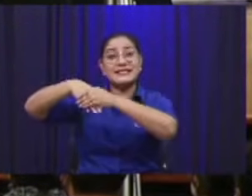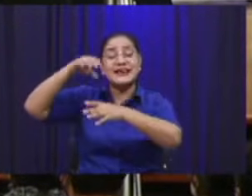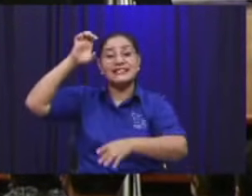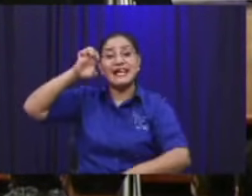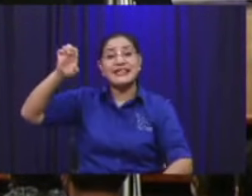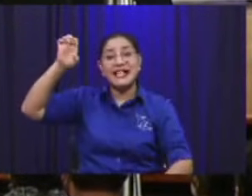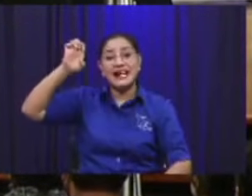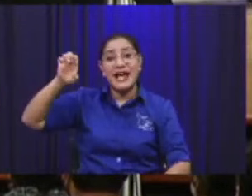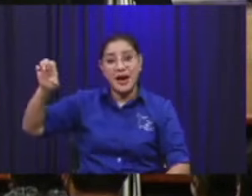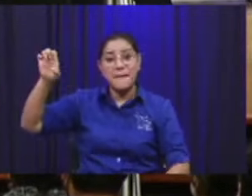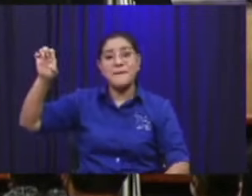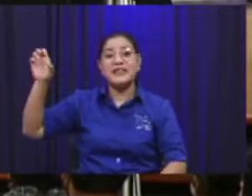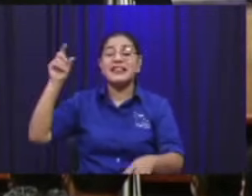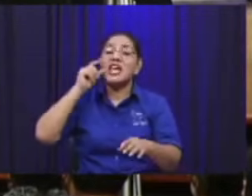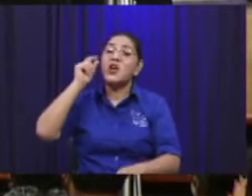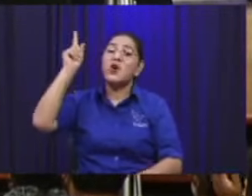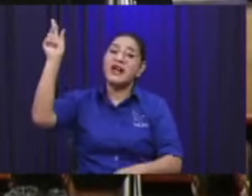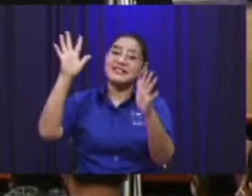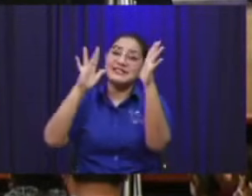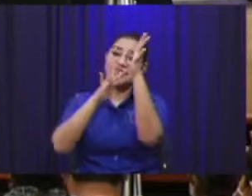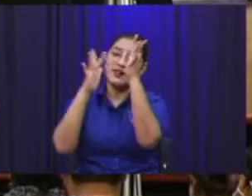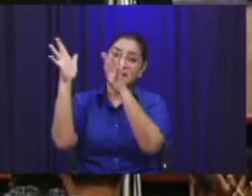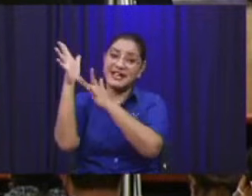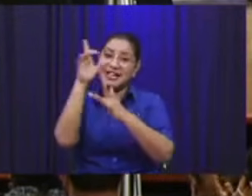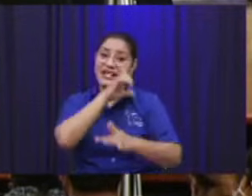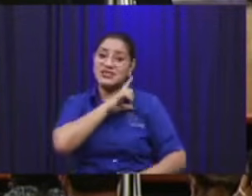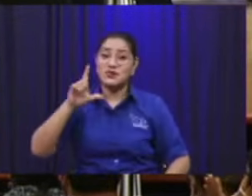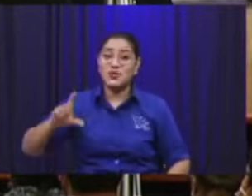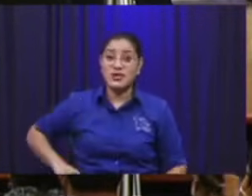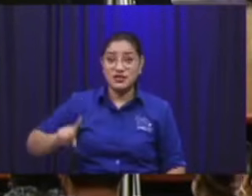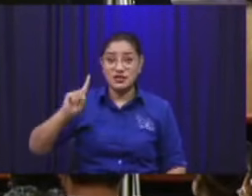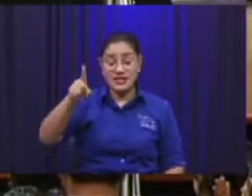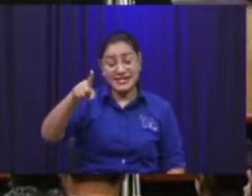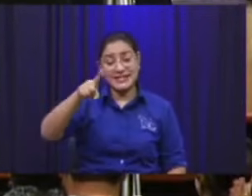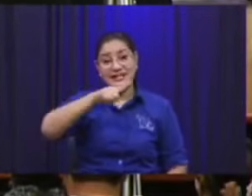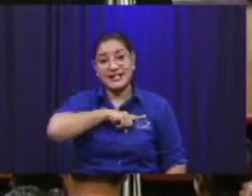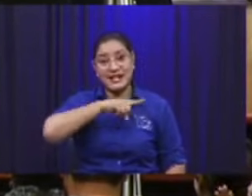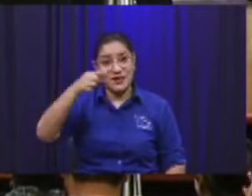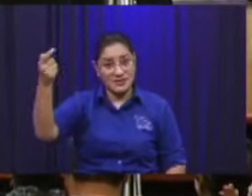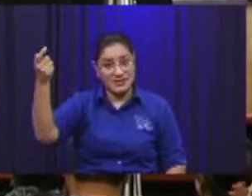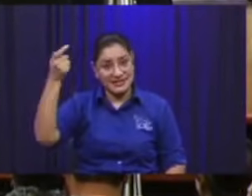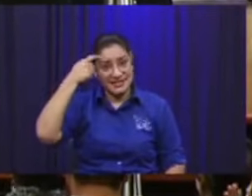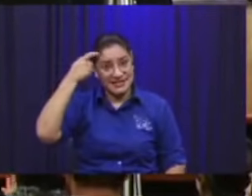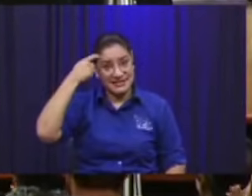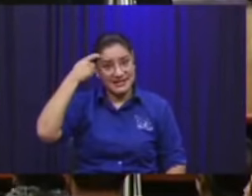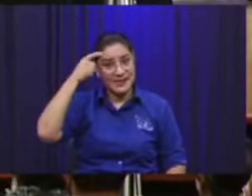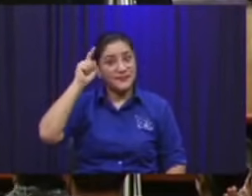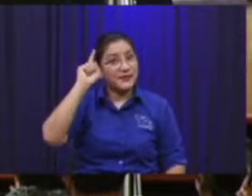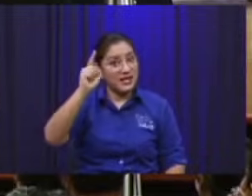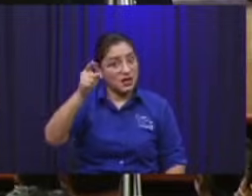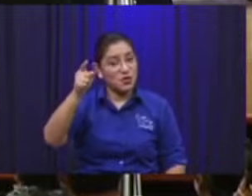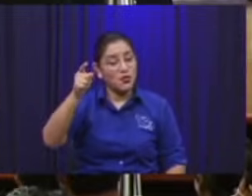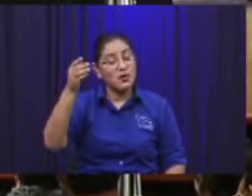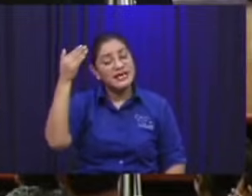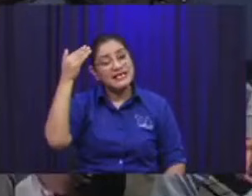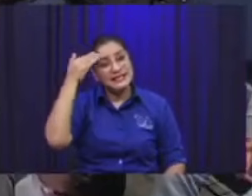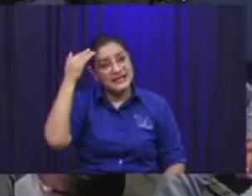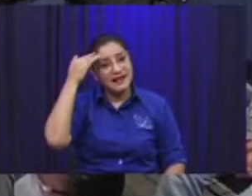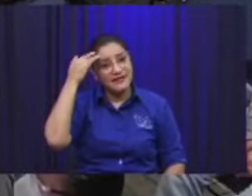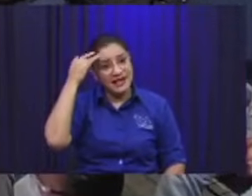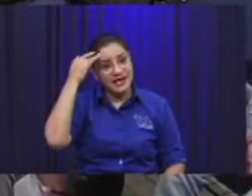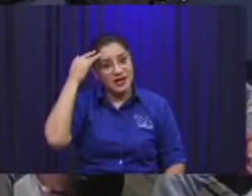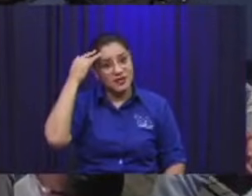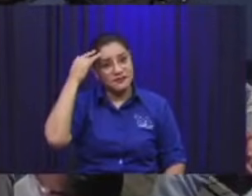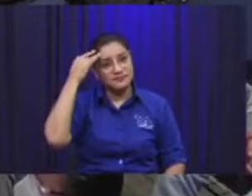eternamente con el señor jesucristo tienes que estar consciente de eso tienes que estar consciente de